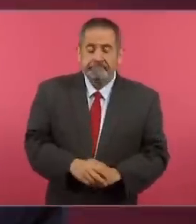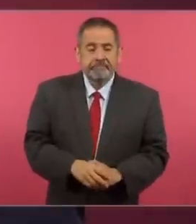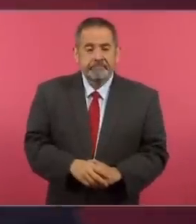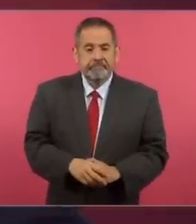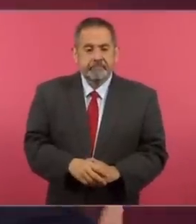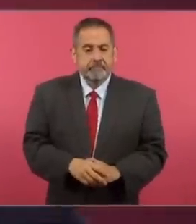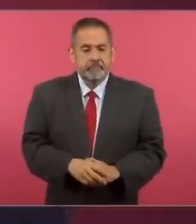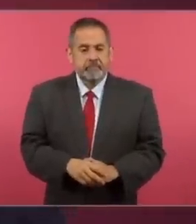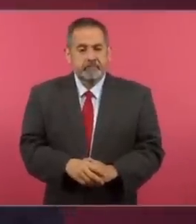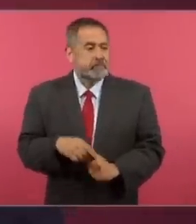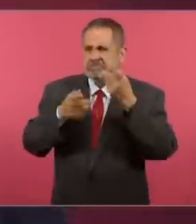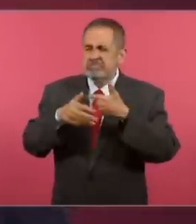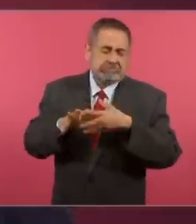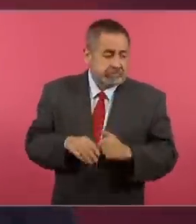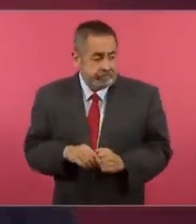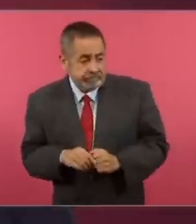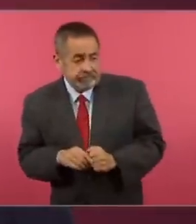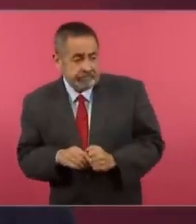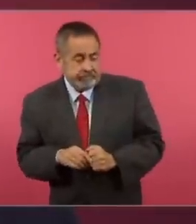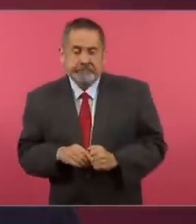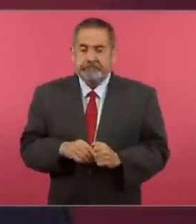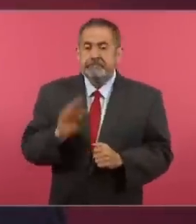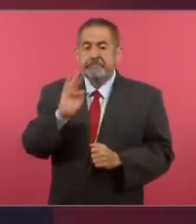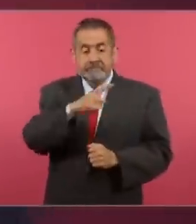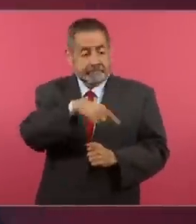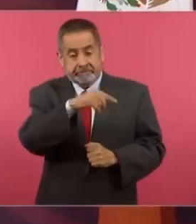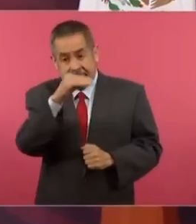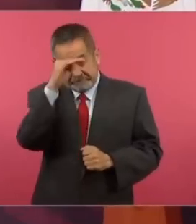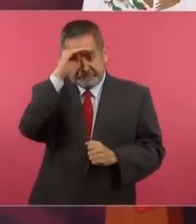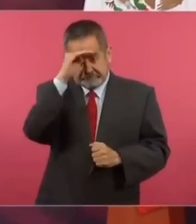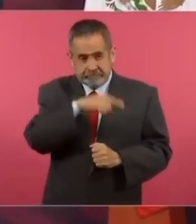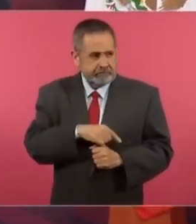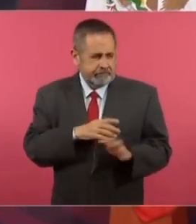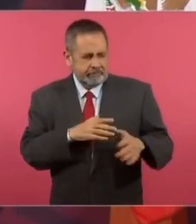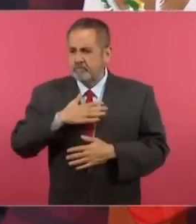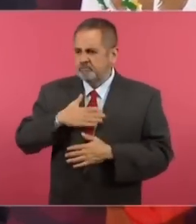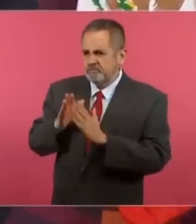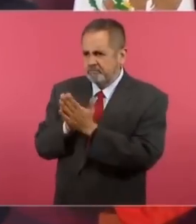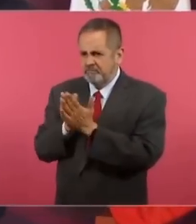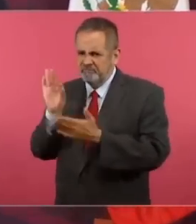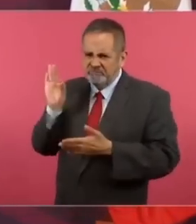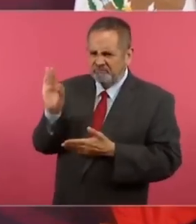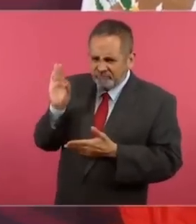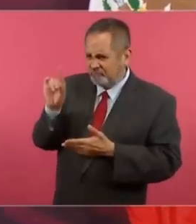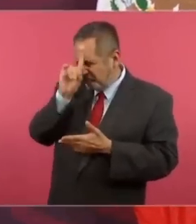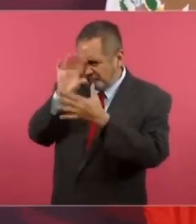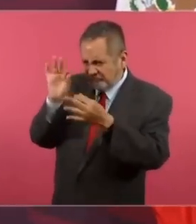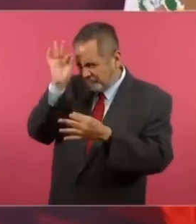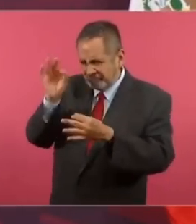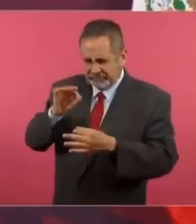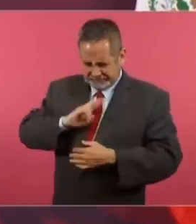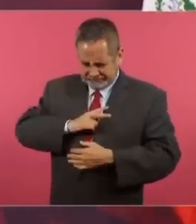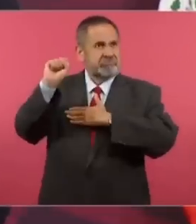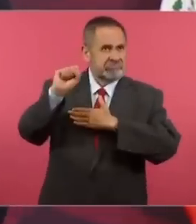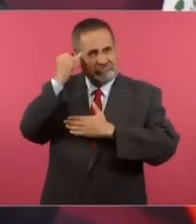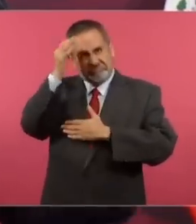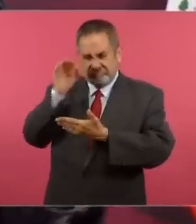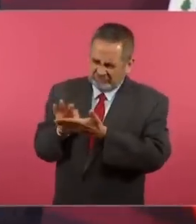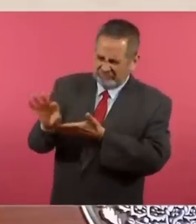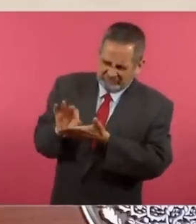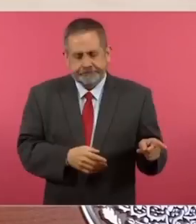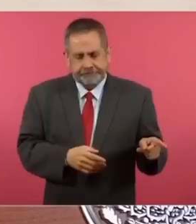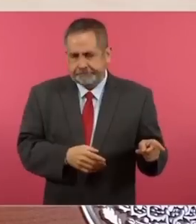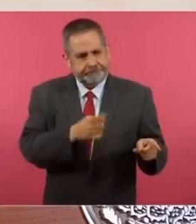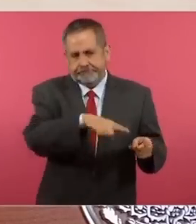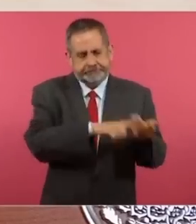Quienes se manifiestan pensando de que se adoctrina con los libros y se inyecta el virus del comunismo Pues